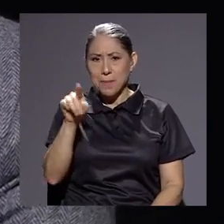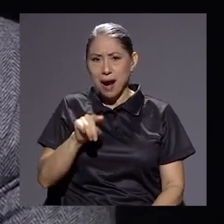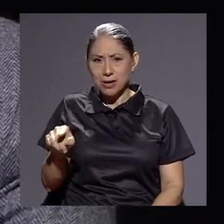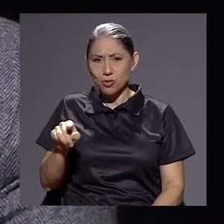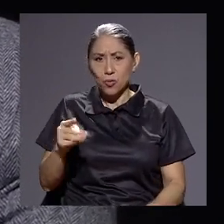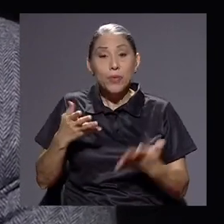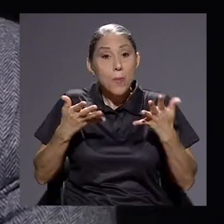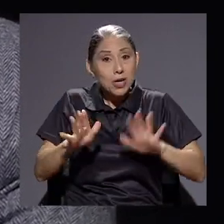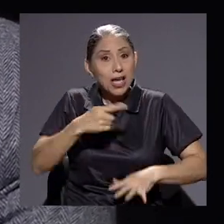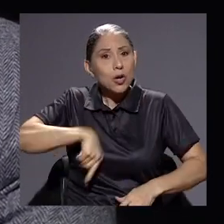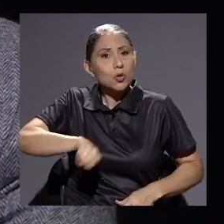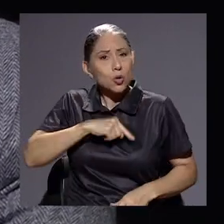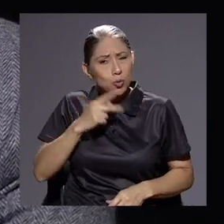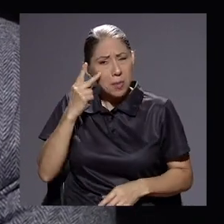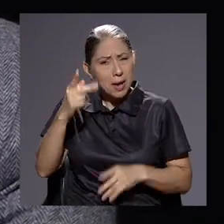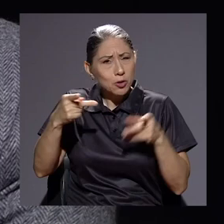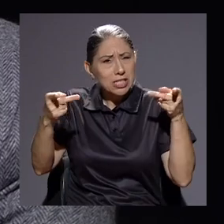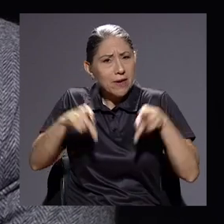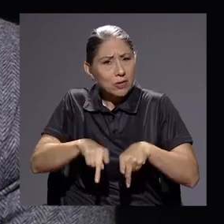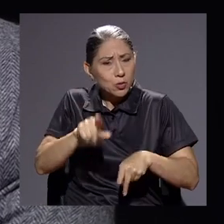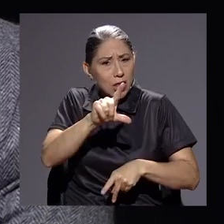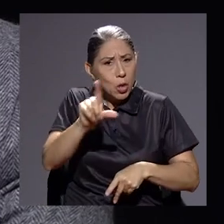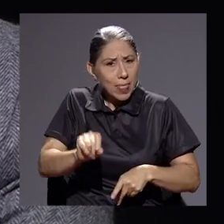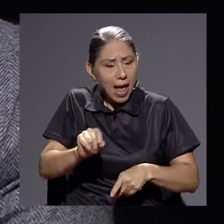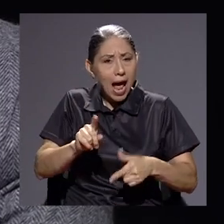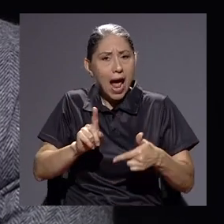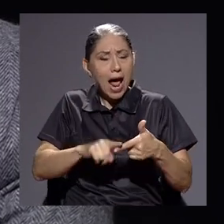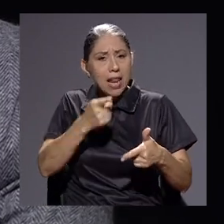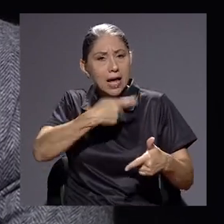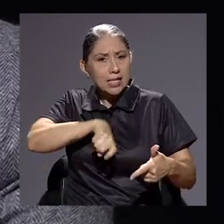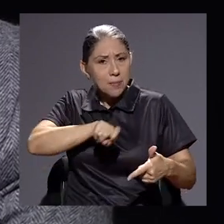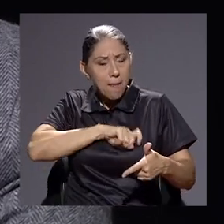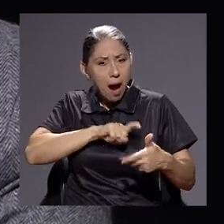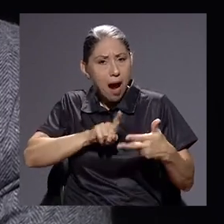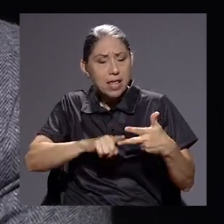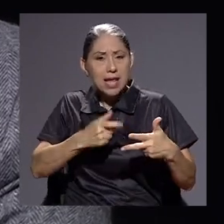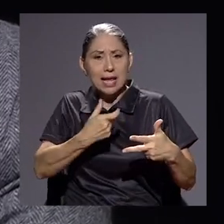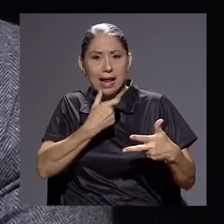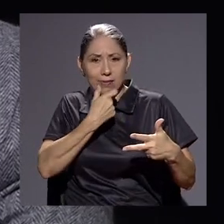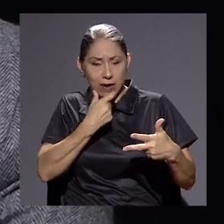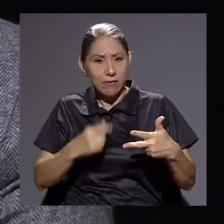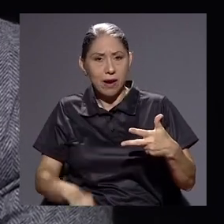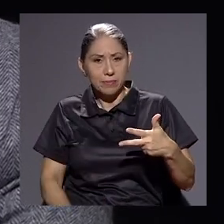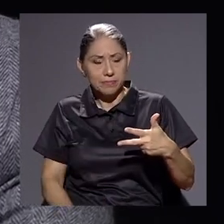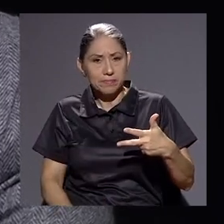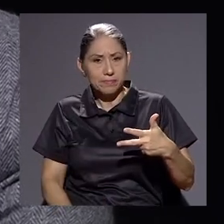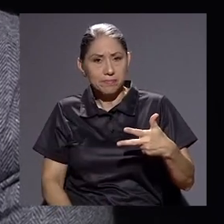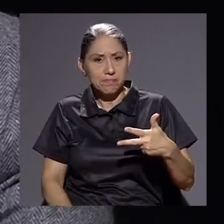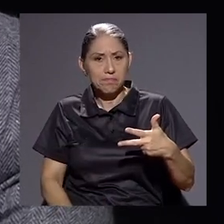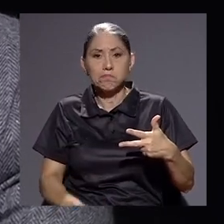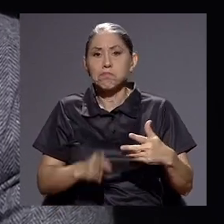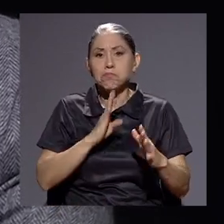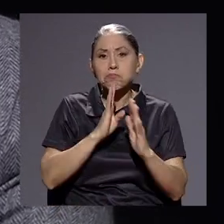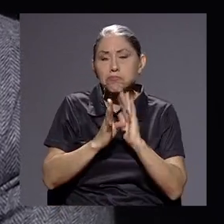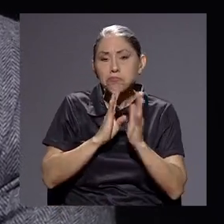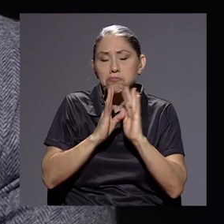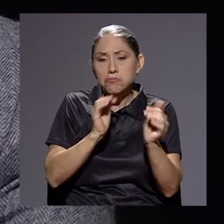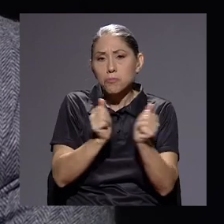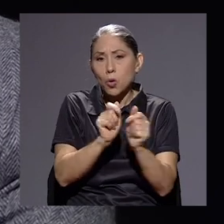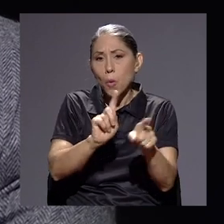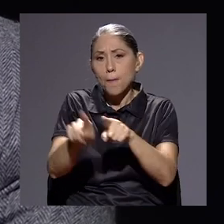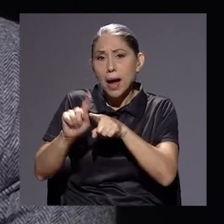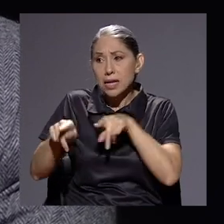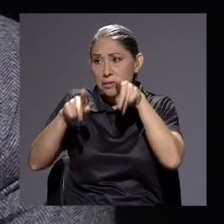ya veíamos lo que estaba sucediendo en Italia, en España, en Inglaterra un poco, y conversando con